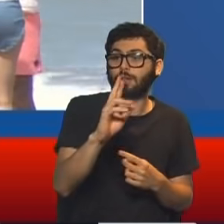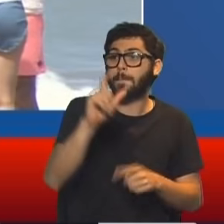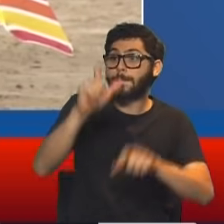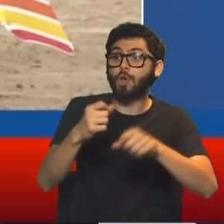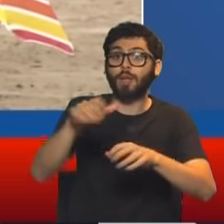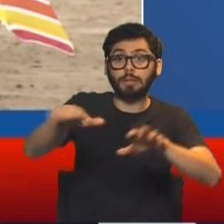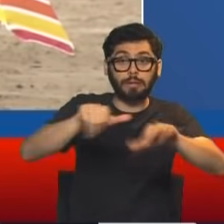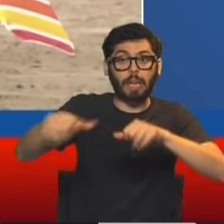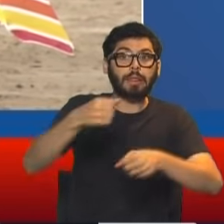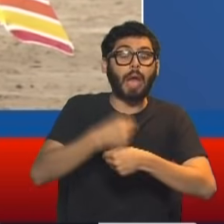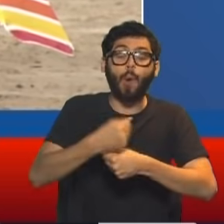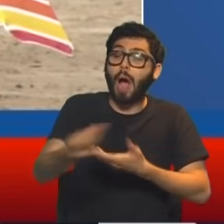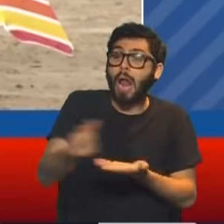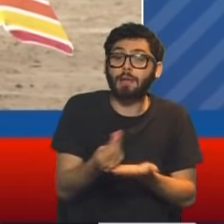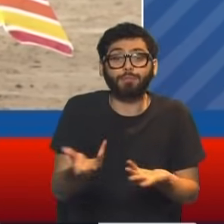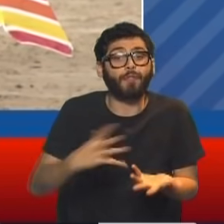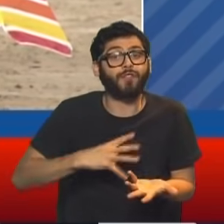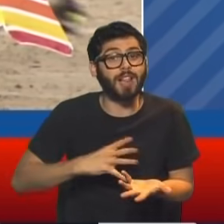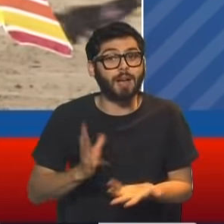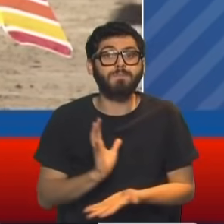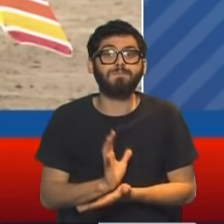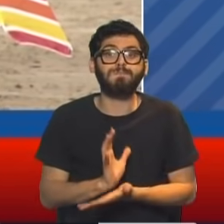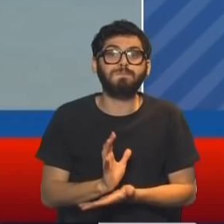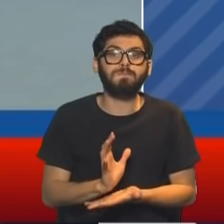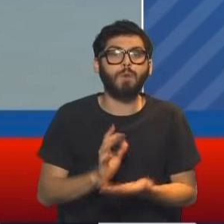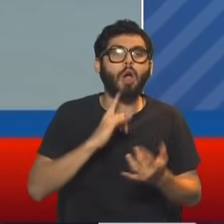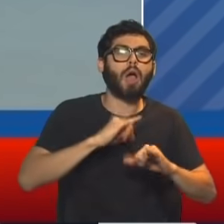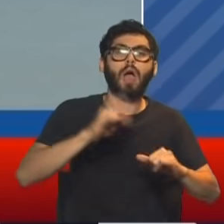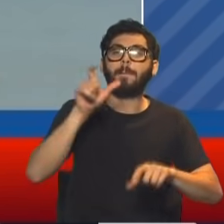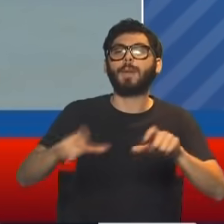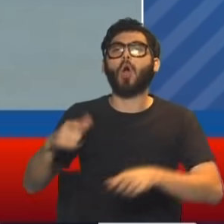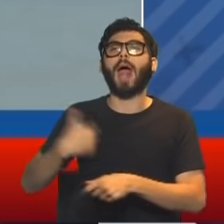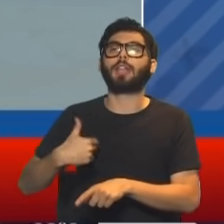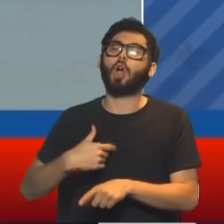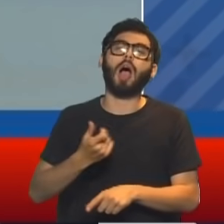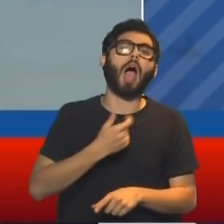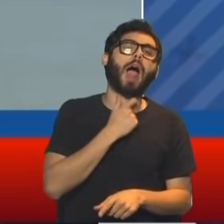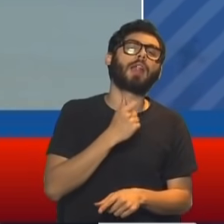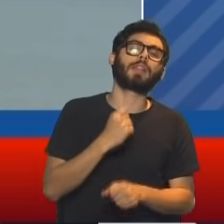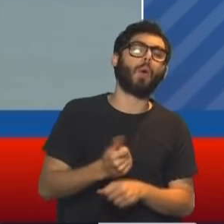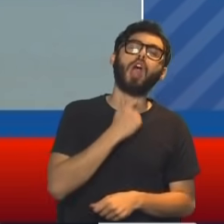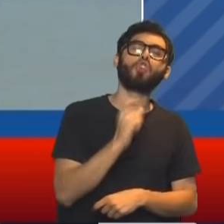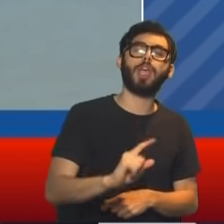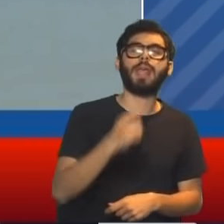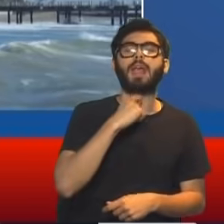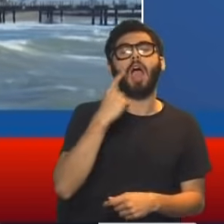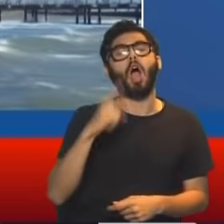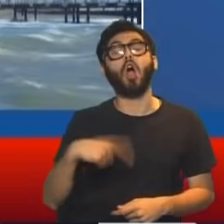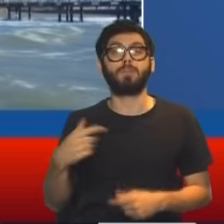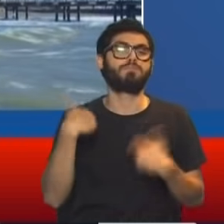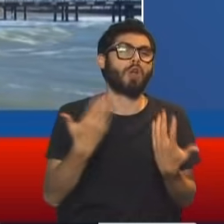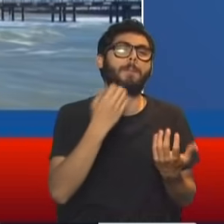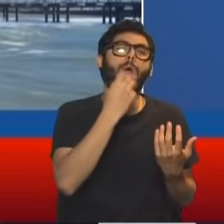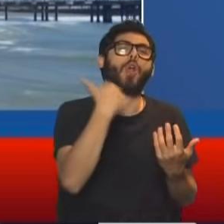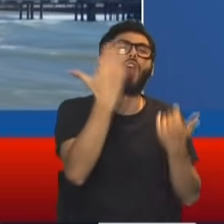trabajar, como promoviendo esta idea de que el argentino no quiere laburar, quiere vivir más de otra cosa, por eso es necesario traer gente de afuera.